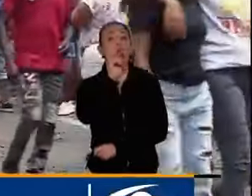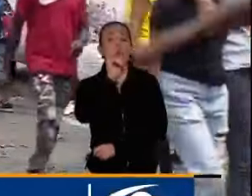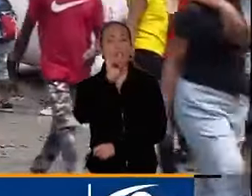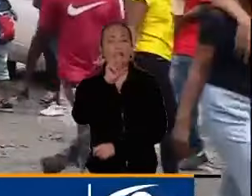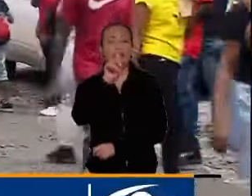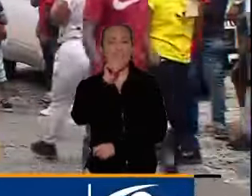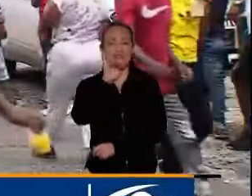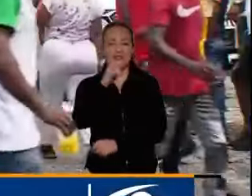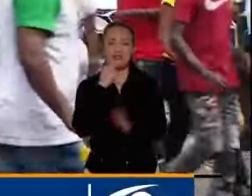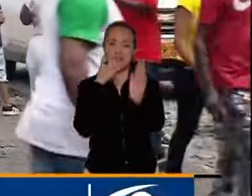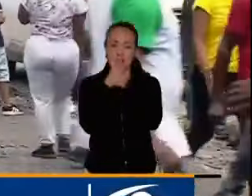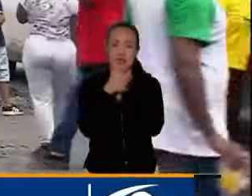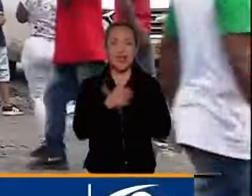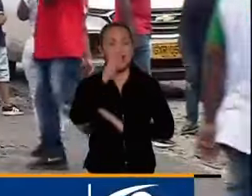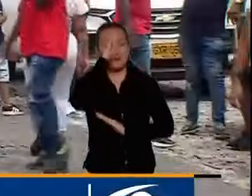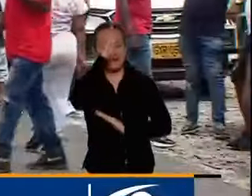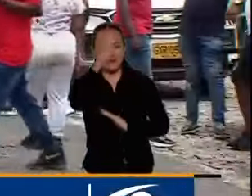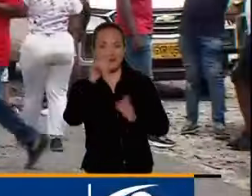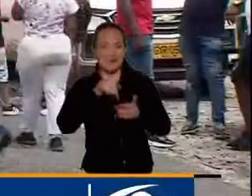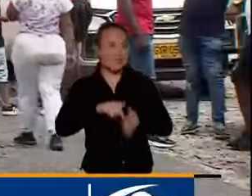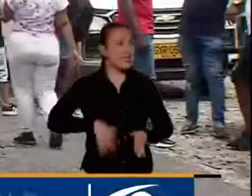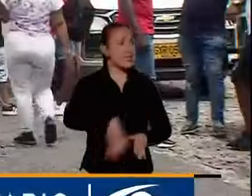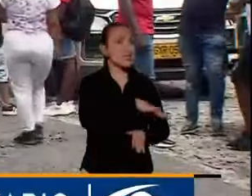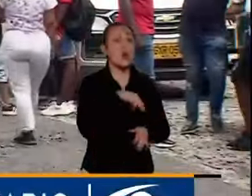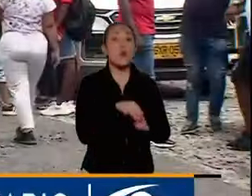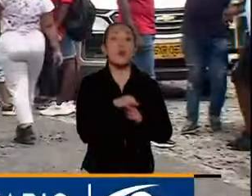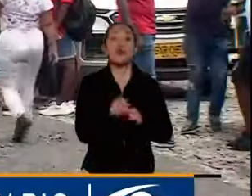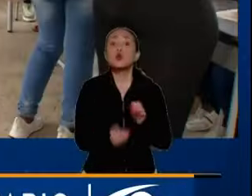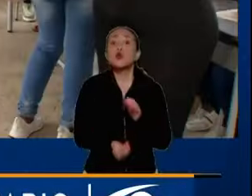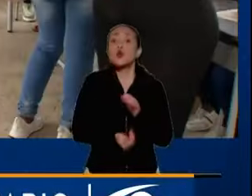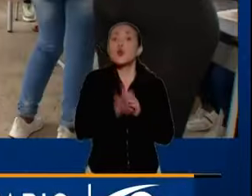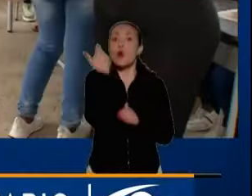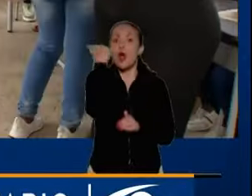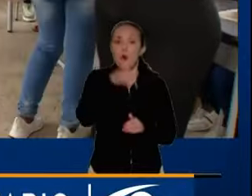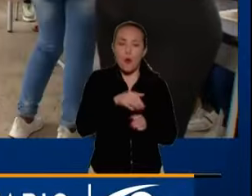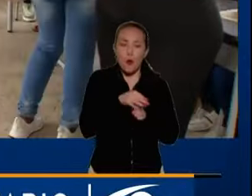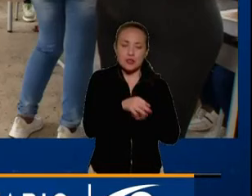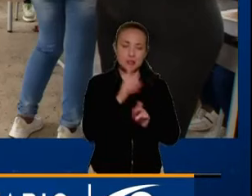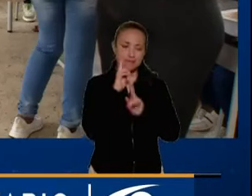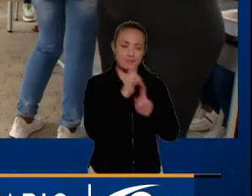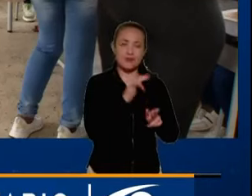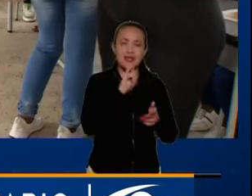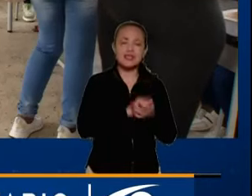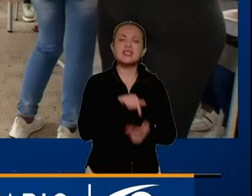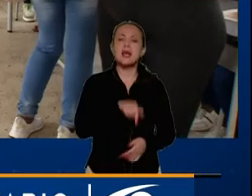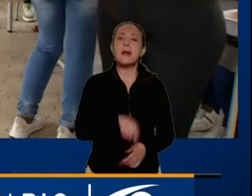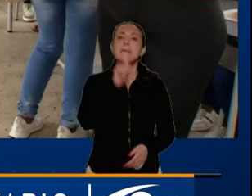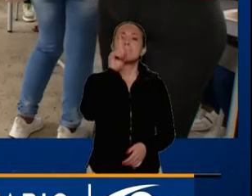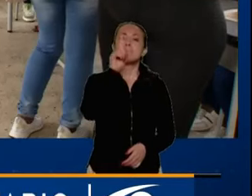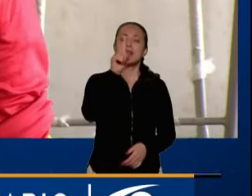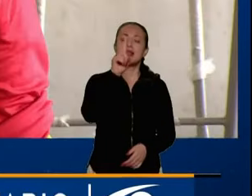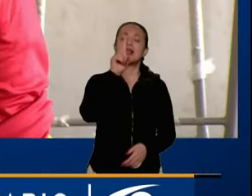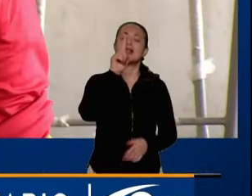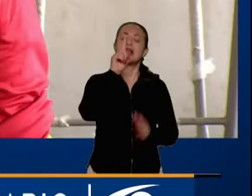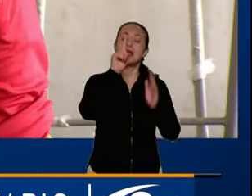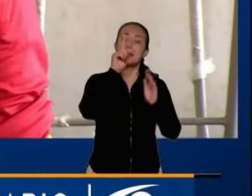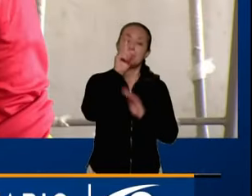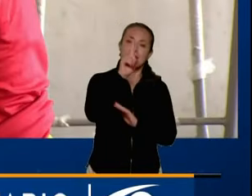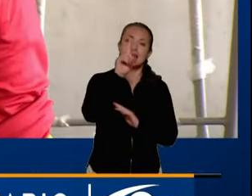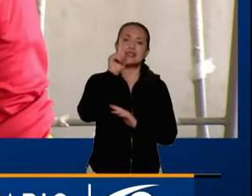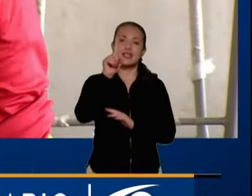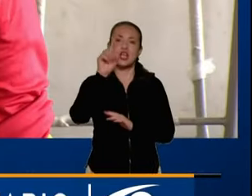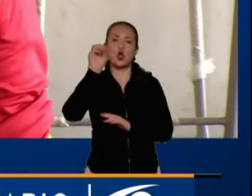desde el municipio más joven de Colombia, Nuevo Belén de Bajirá, el municipio 1104 del país, que durante años